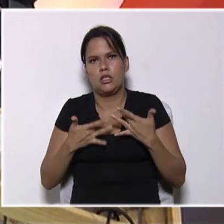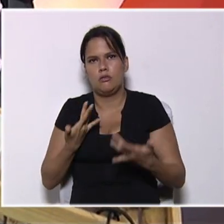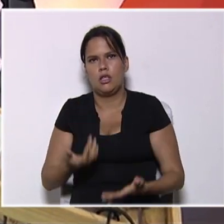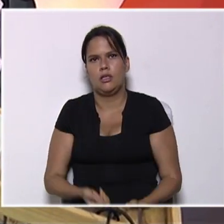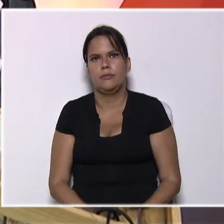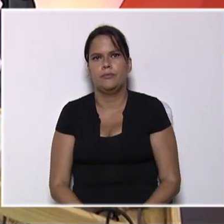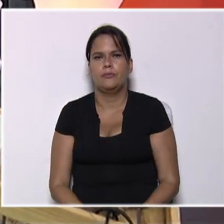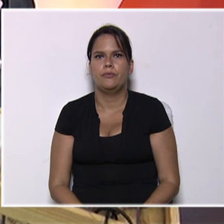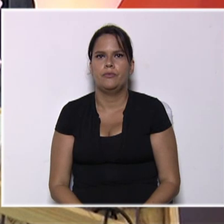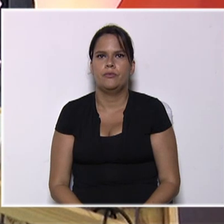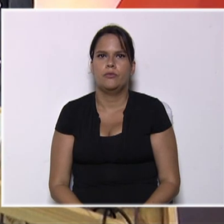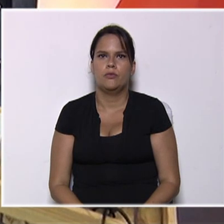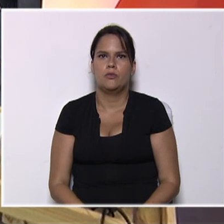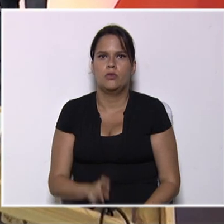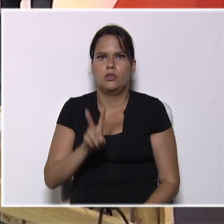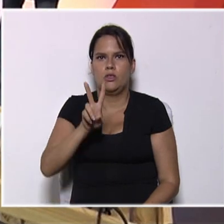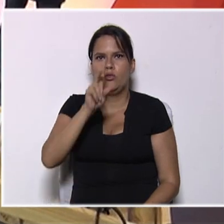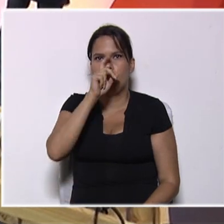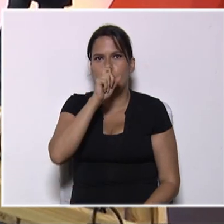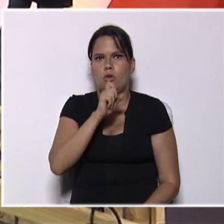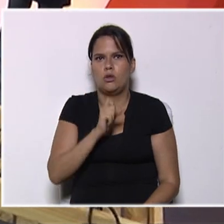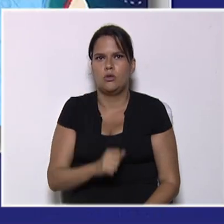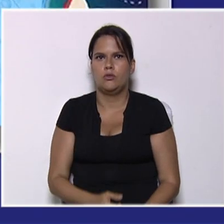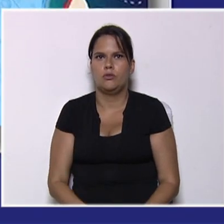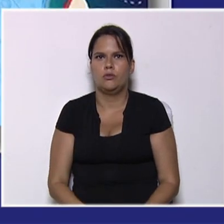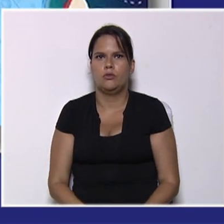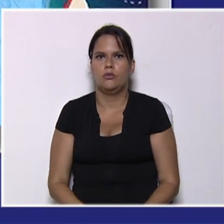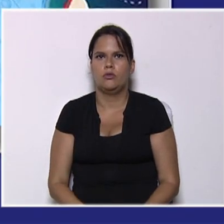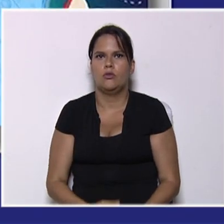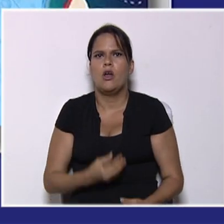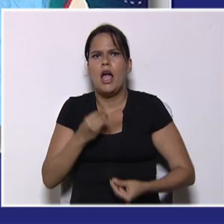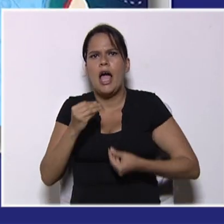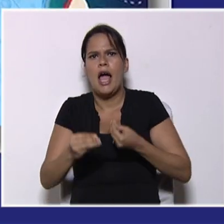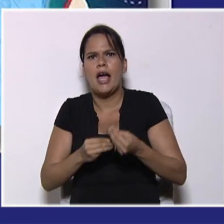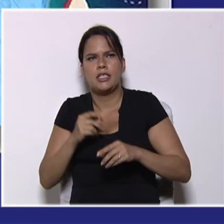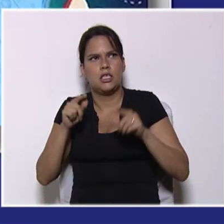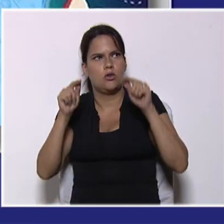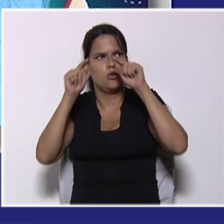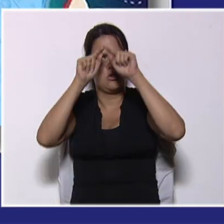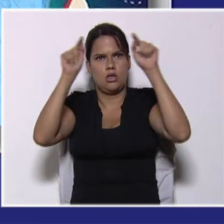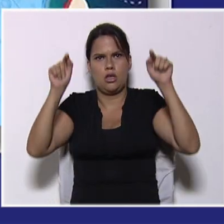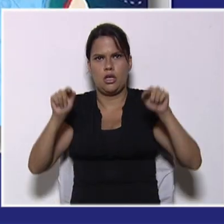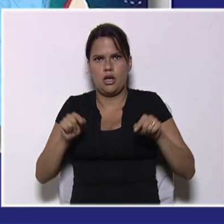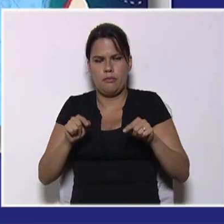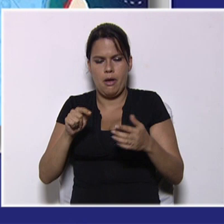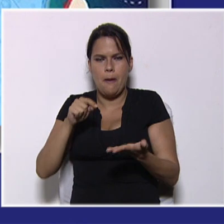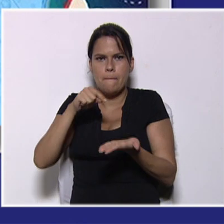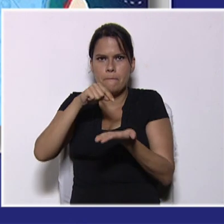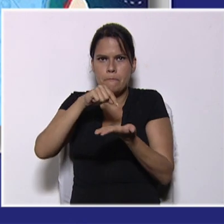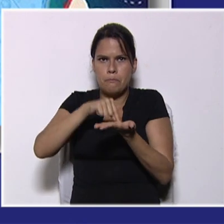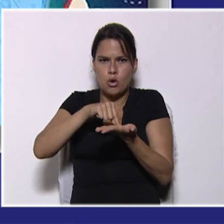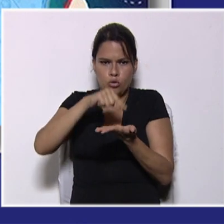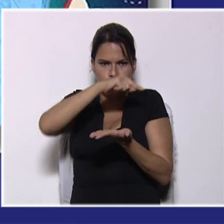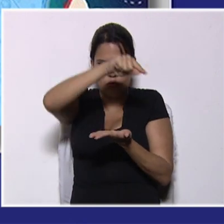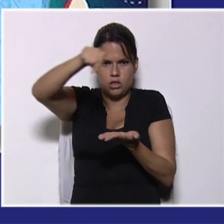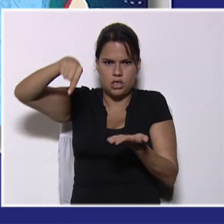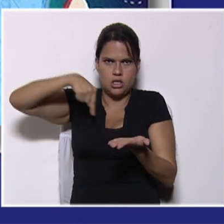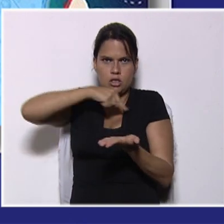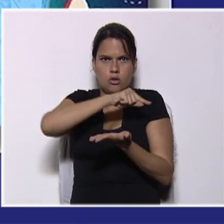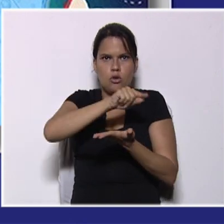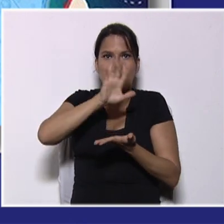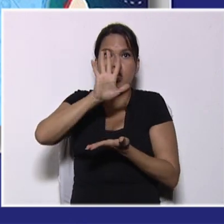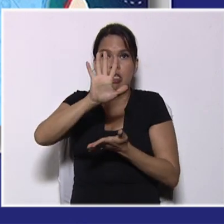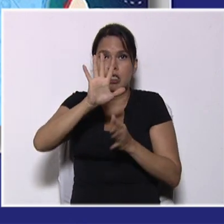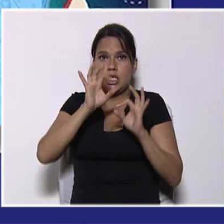¿sí? Omaira, segundo año. Elaborar un diagrama, punto y círculo, de 5 familias. Muy en